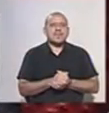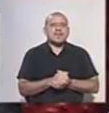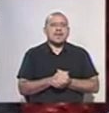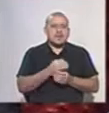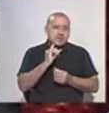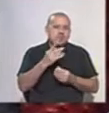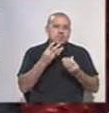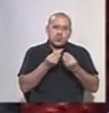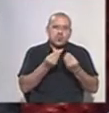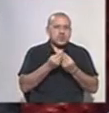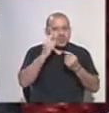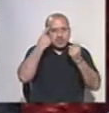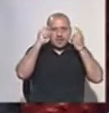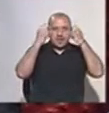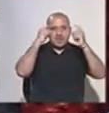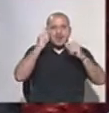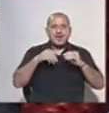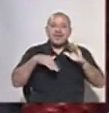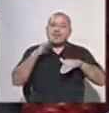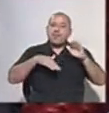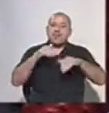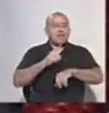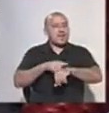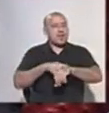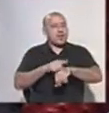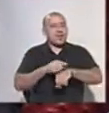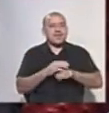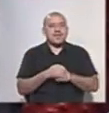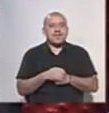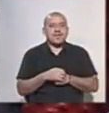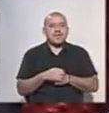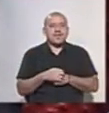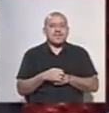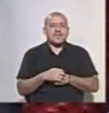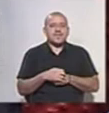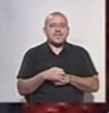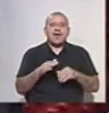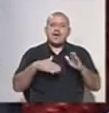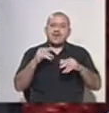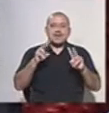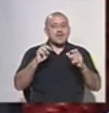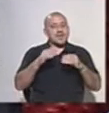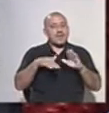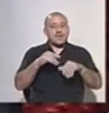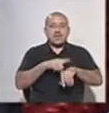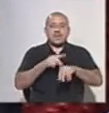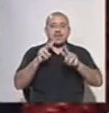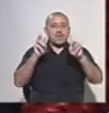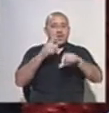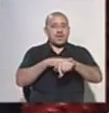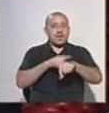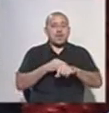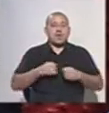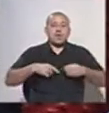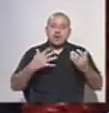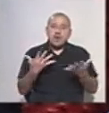Sí. Según la hora. Según la hora. No, hay un momento que se te olvida de lo que cocinaste la noche anterior, ¿no? Pero bueno, y ahora como